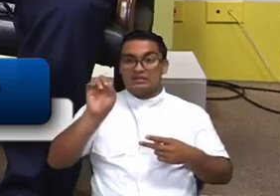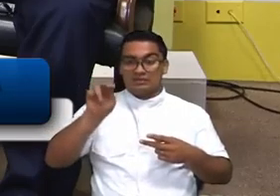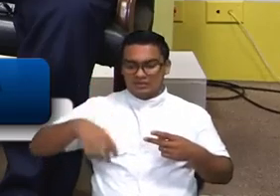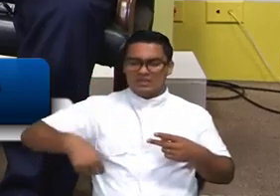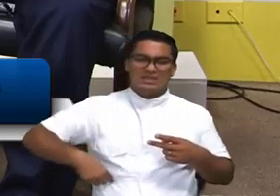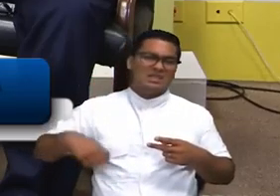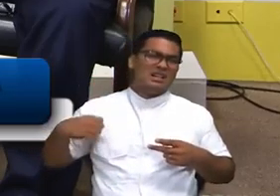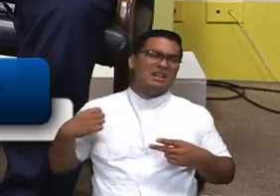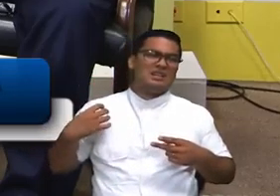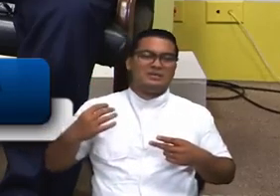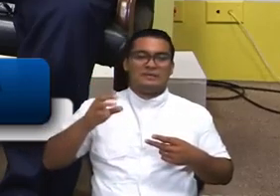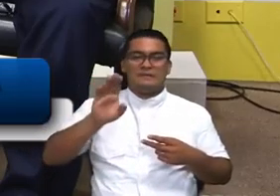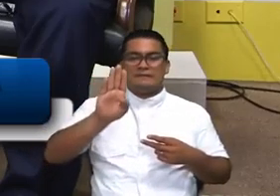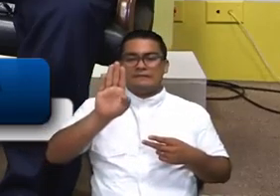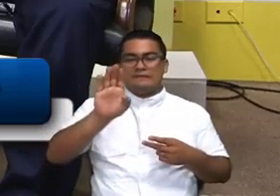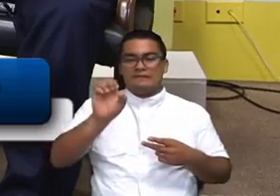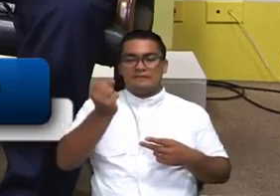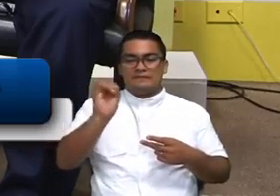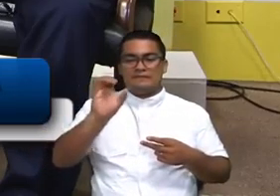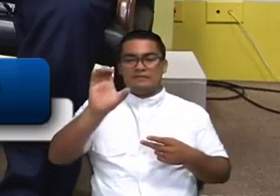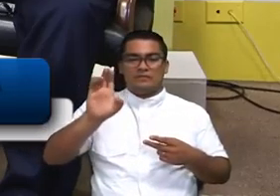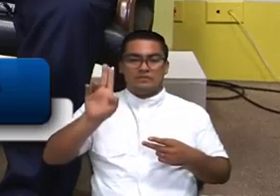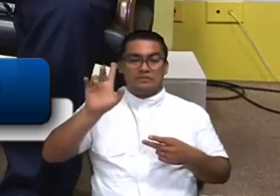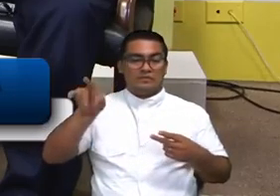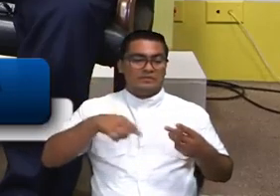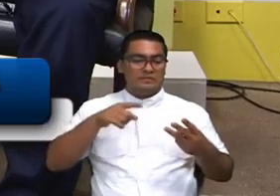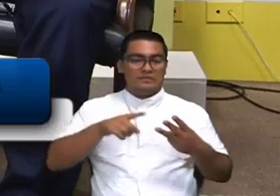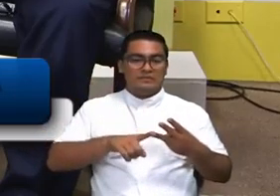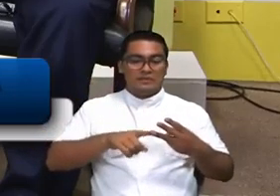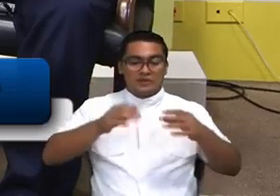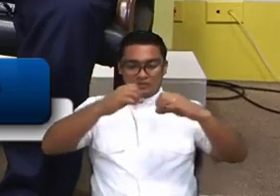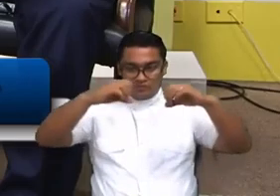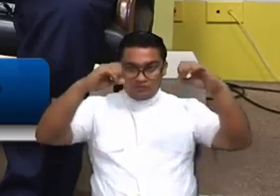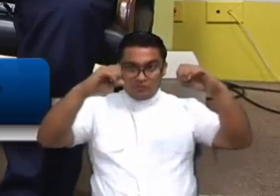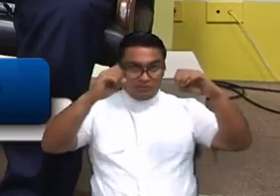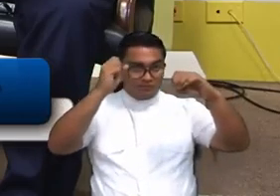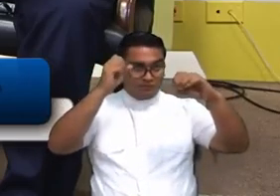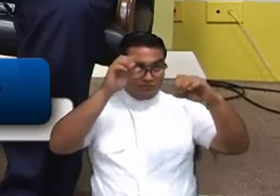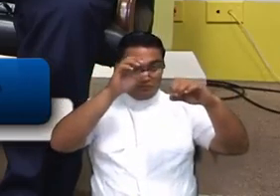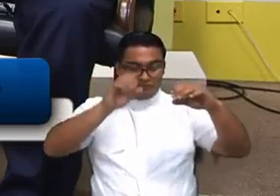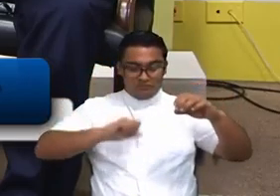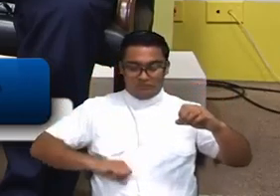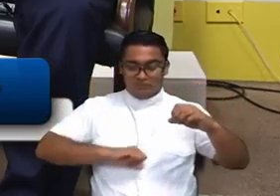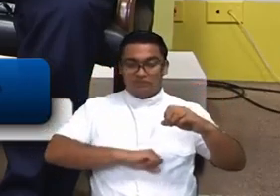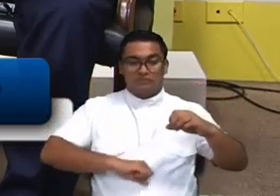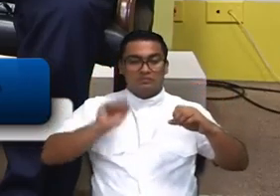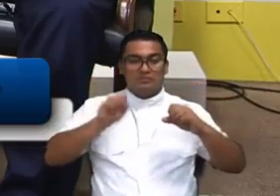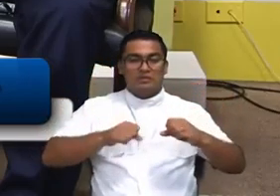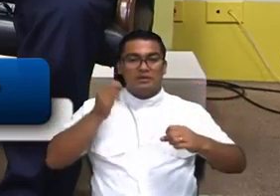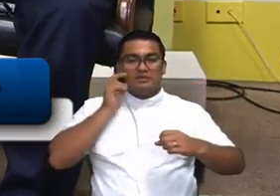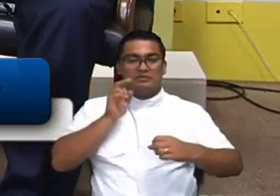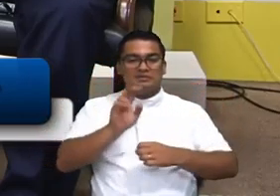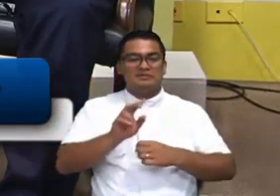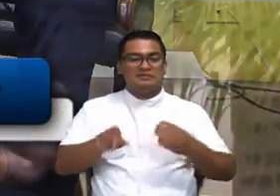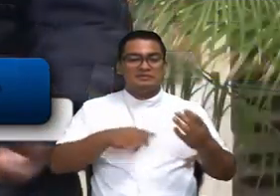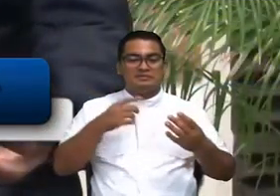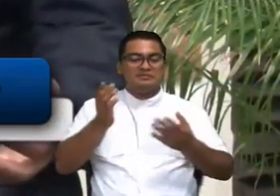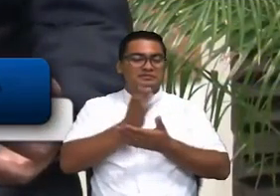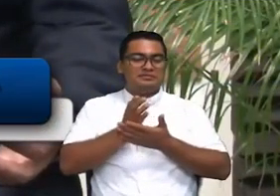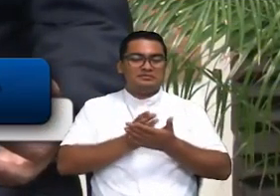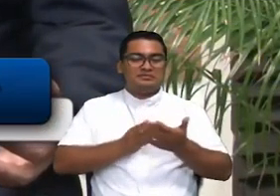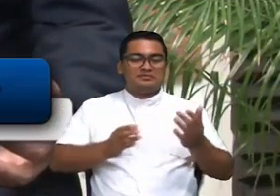en la vesícula con un ultrasonido, podemos detectar miomas uterinos, quistes en los ovarios, los famosos ovarios poliquísticos, algún tipo de